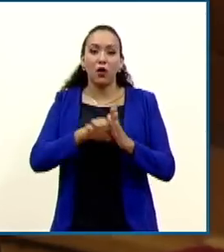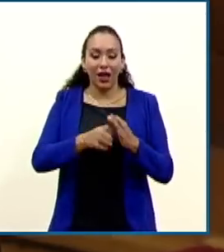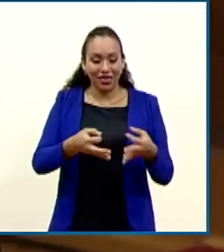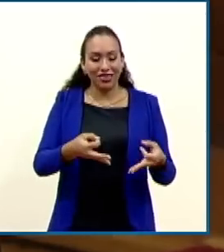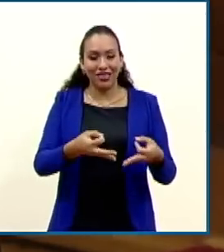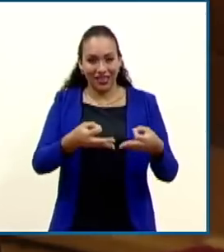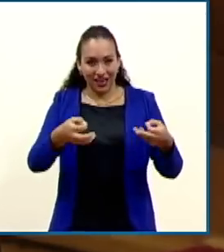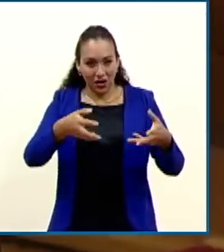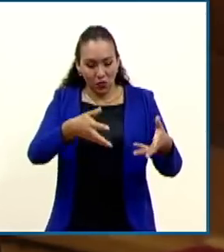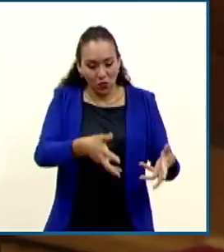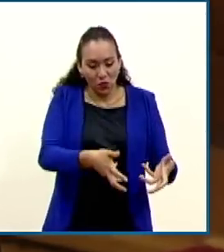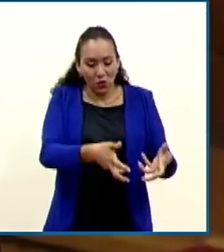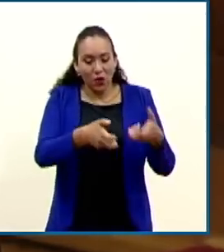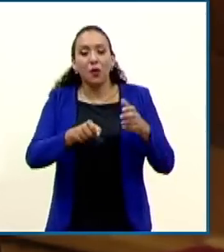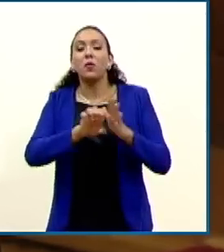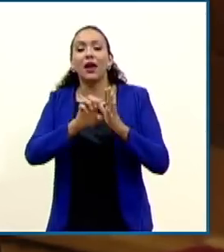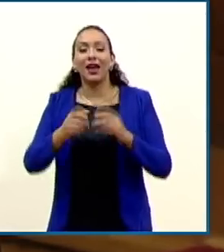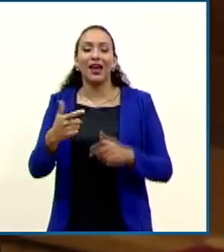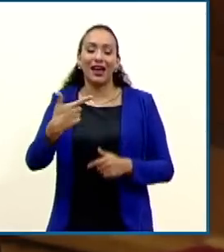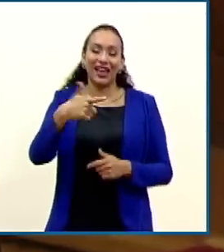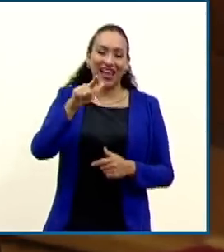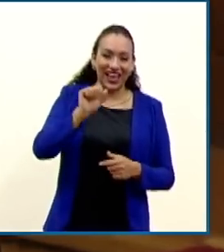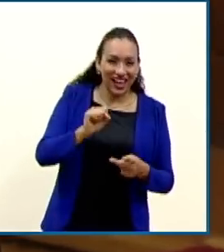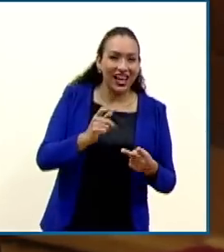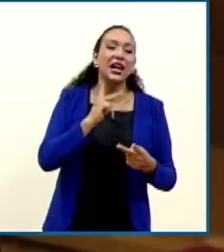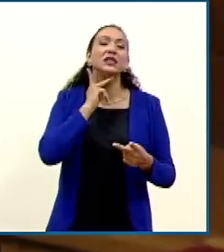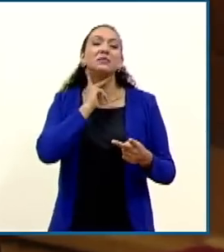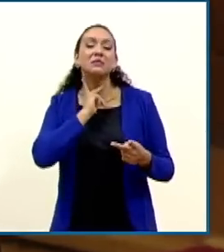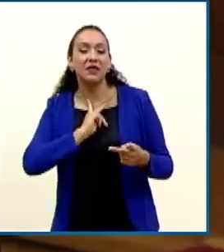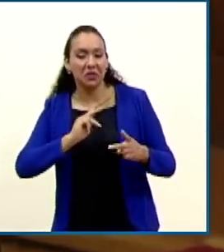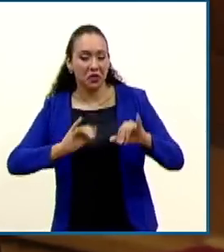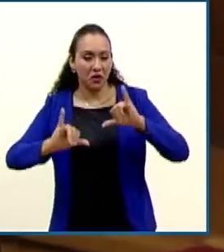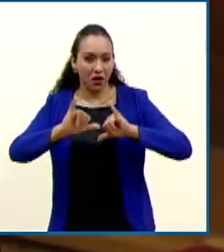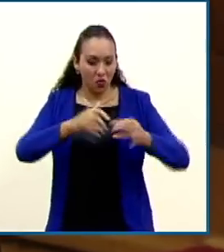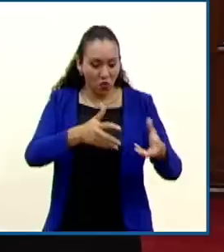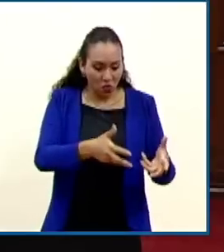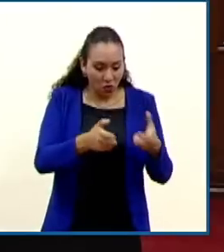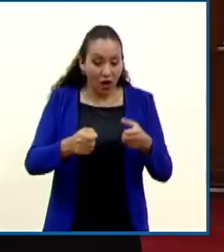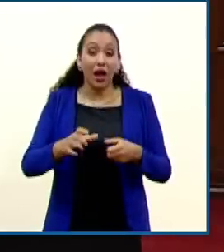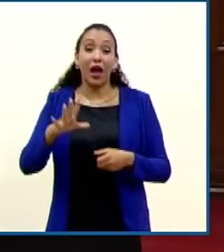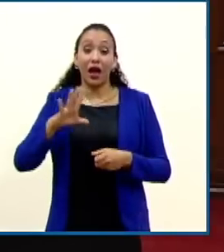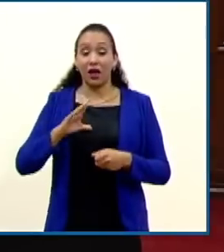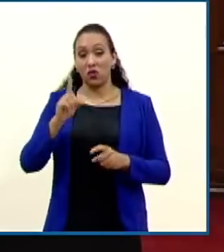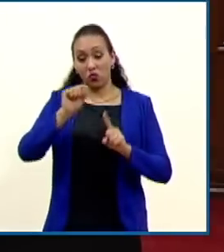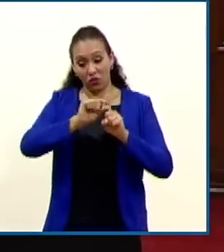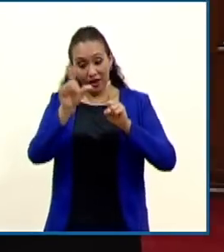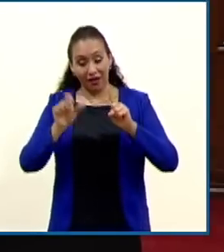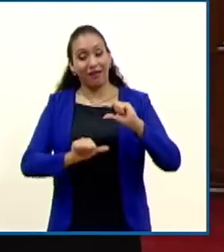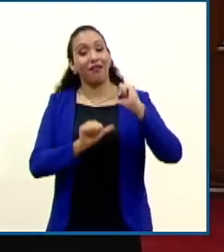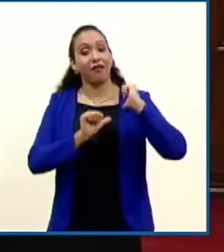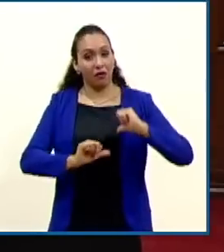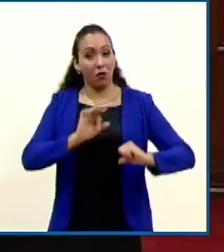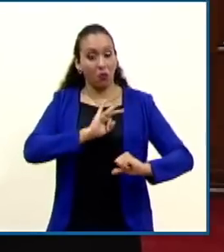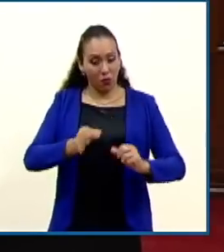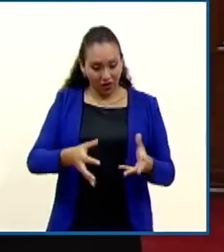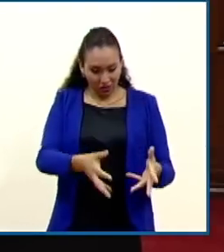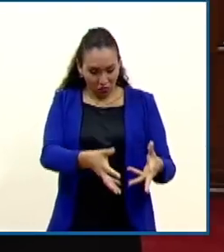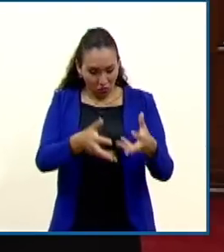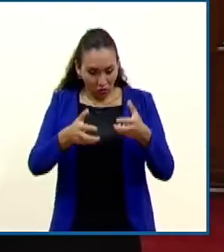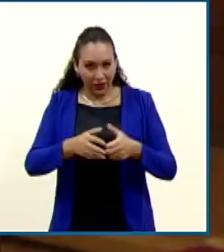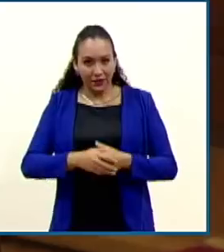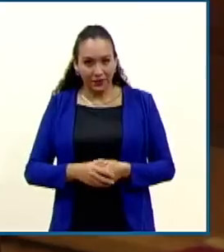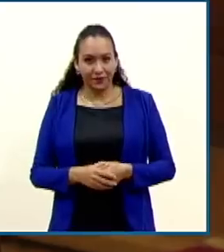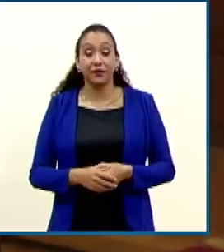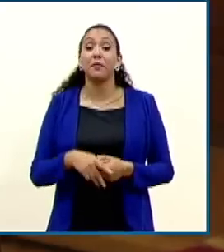la legislación sobre este tópico, corresponde a la competencia federal. Es facultad del Congreso de la